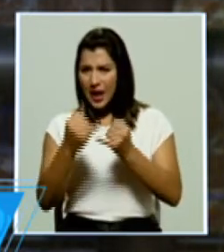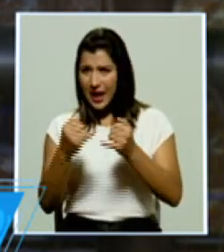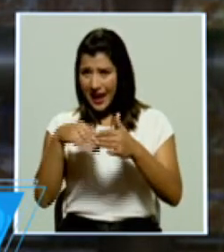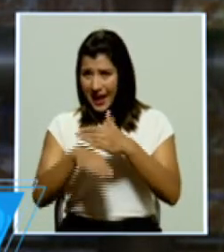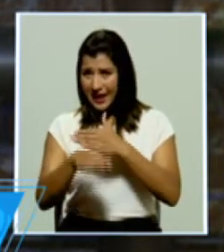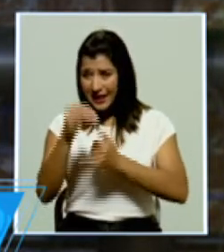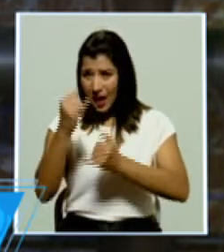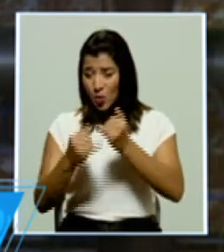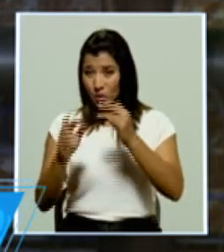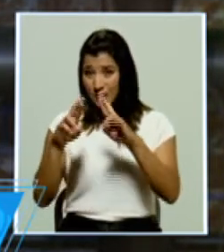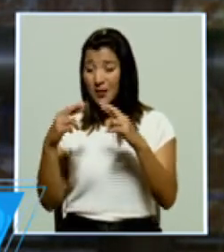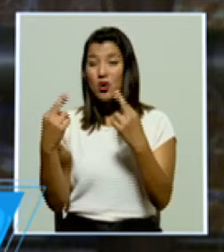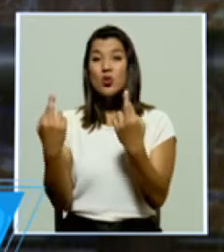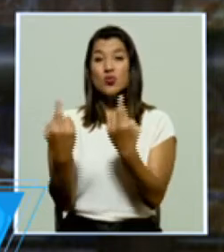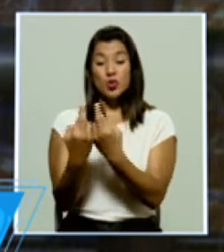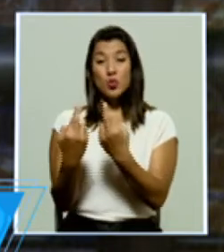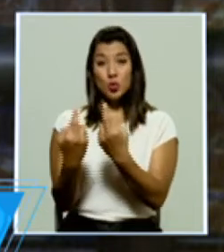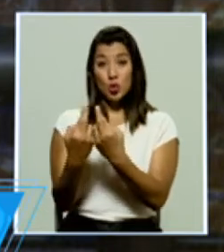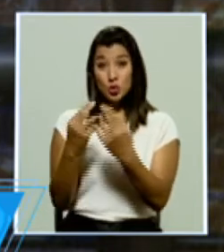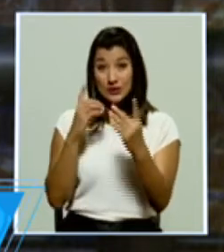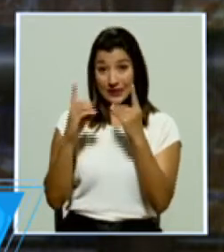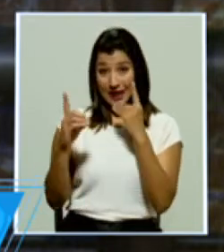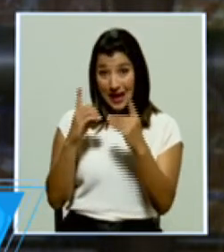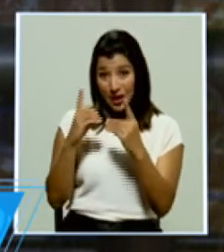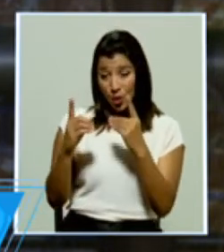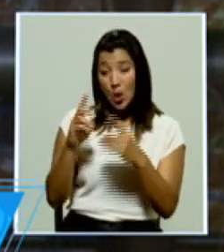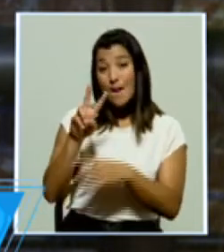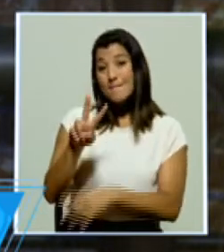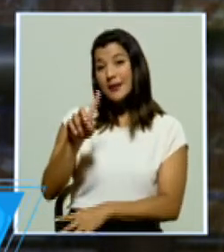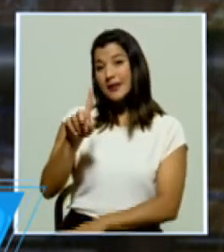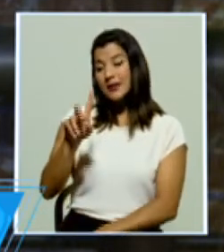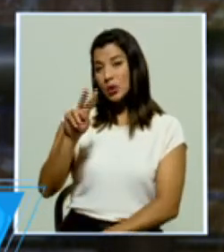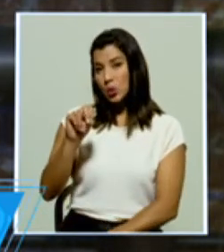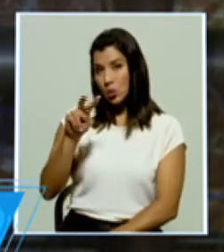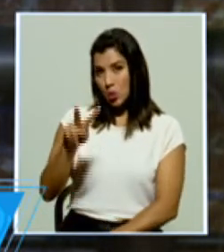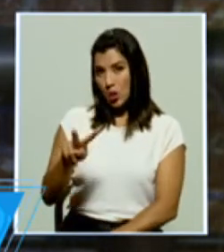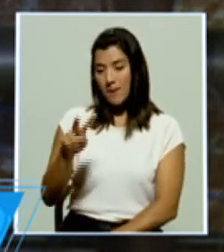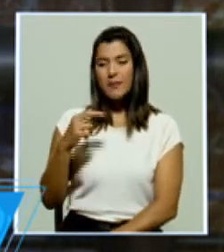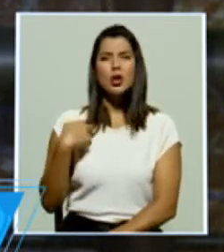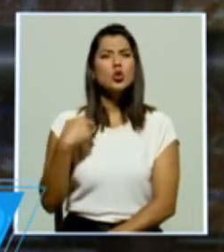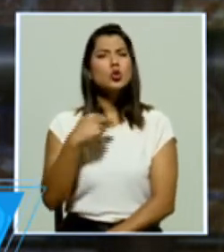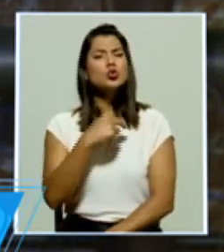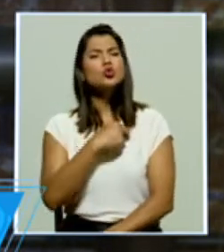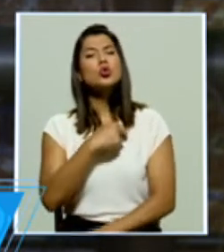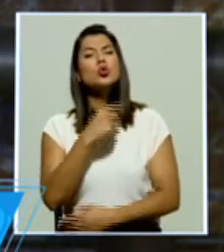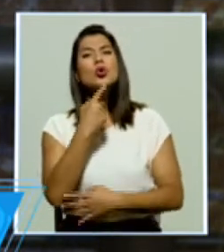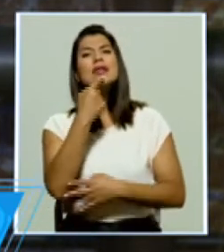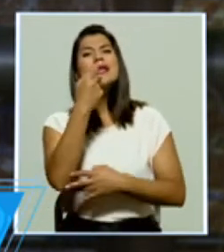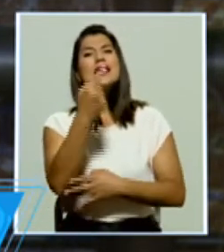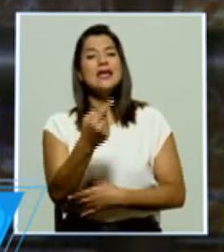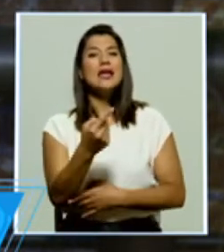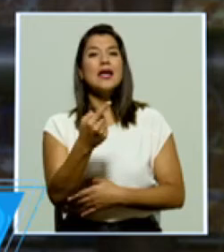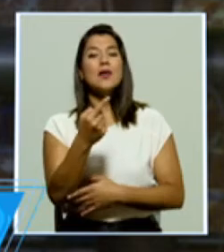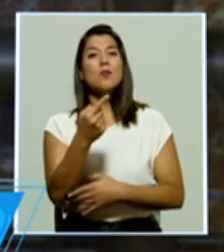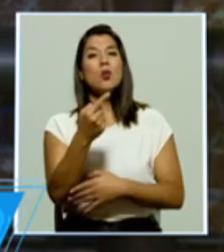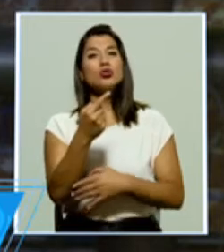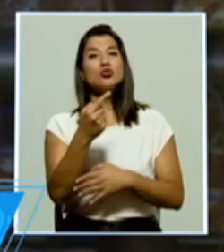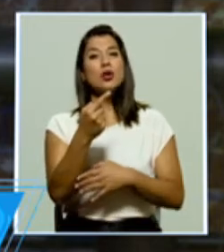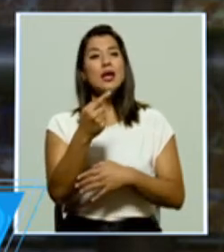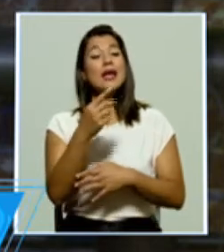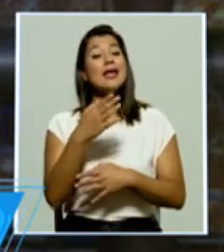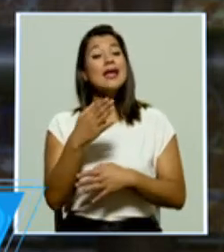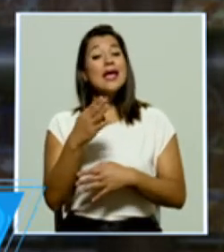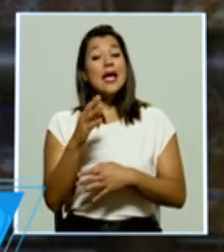de cierre, el 21 de noviembre, lo planteamos que íbamos como movimiento sindical